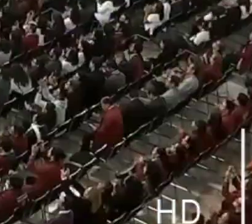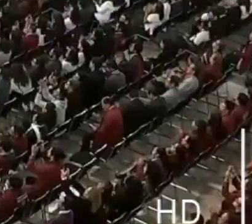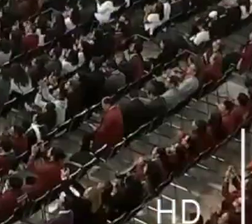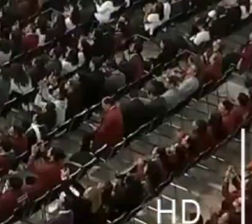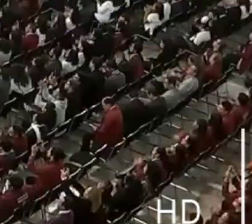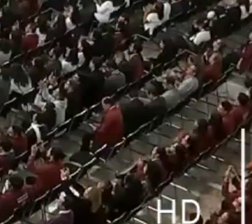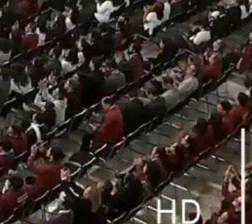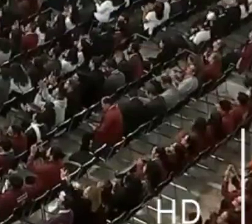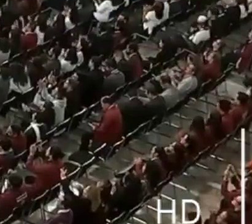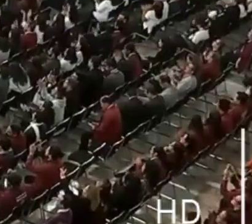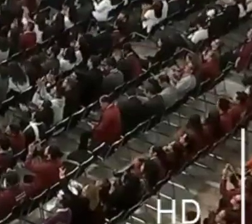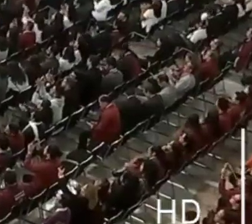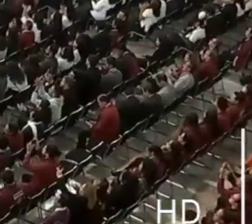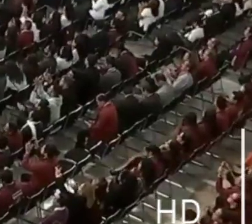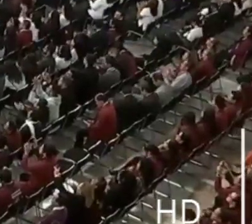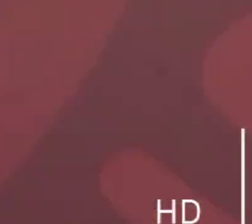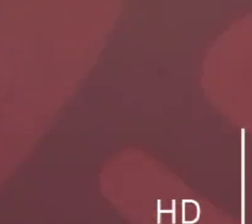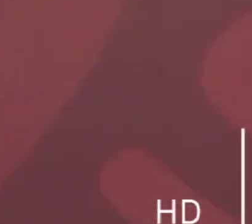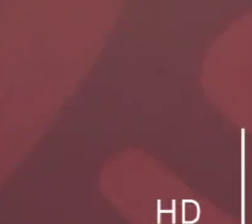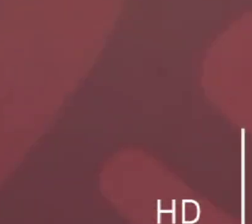Amigas, amigos,